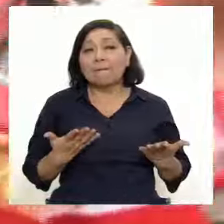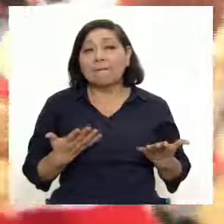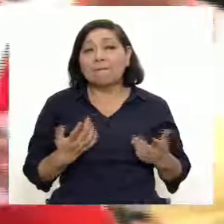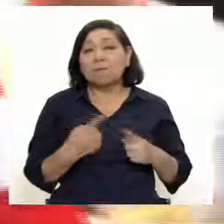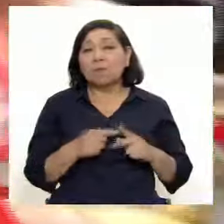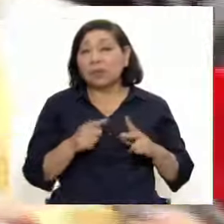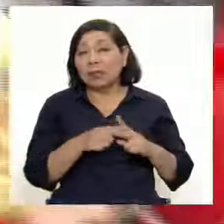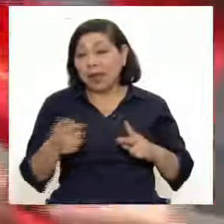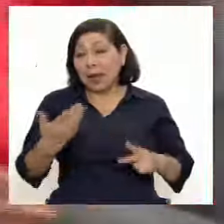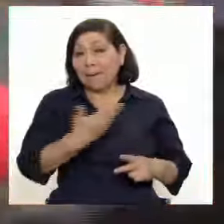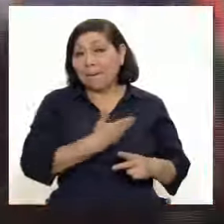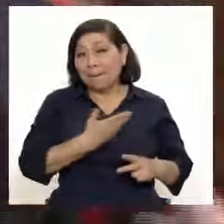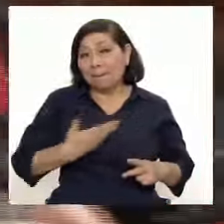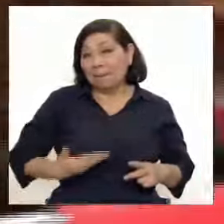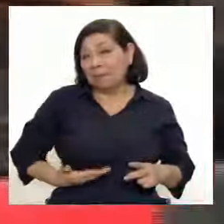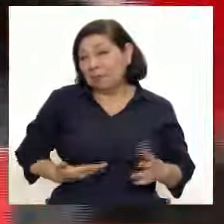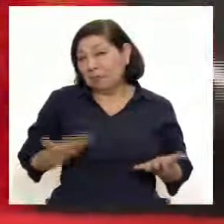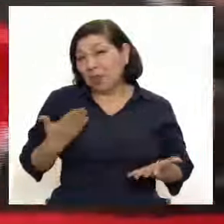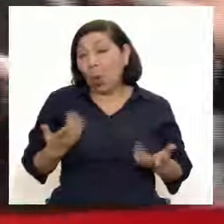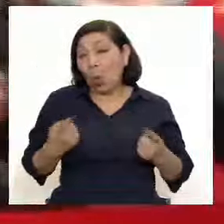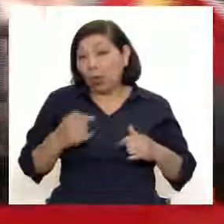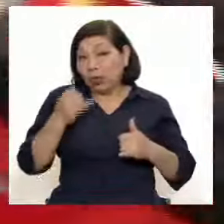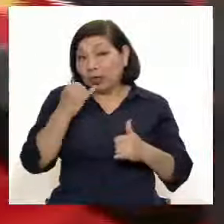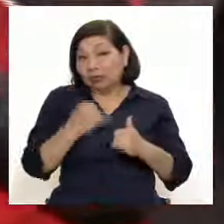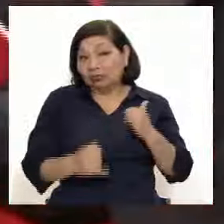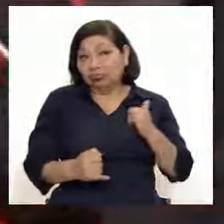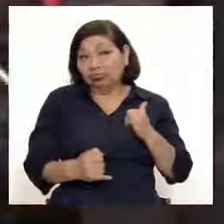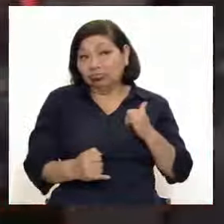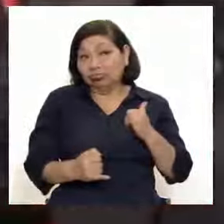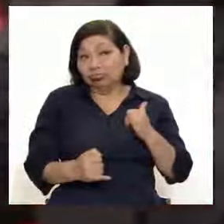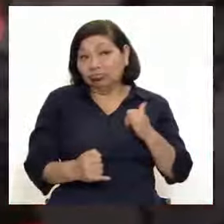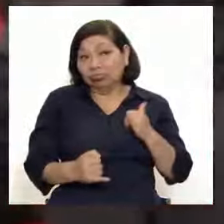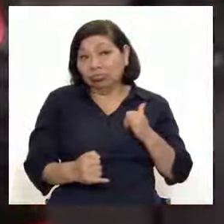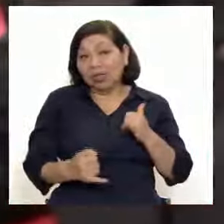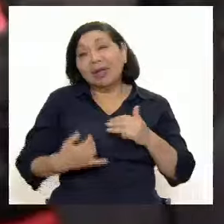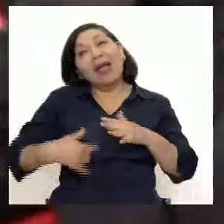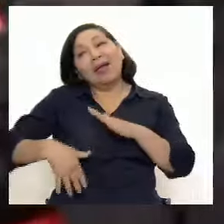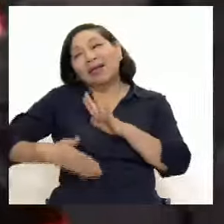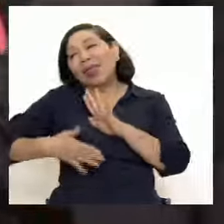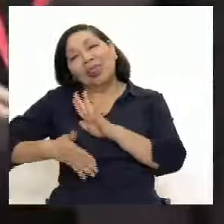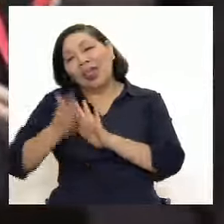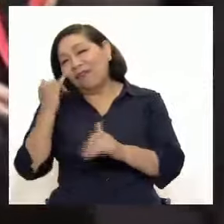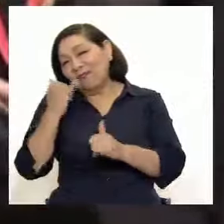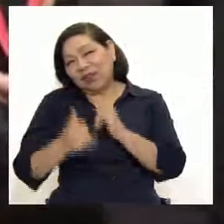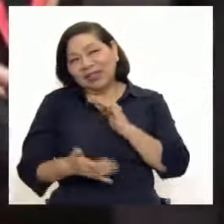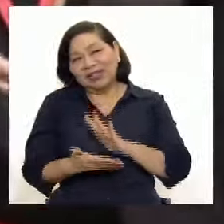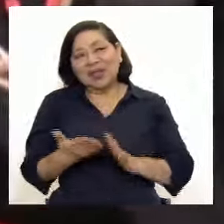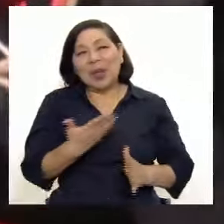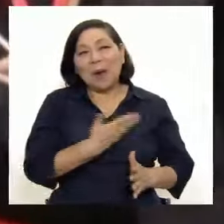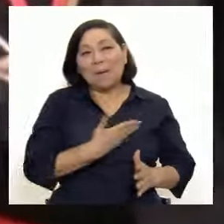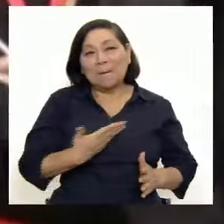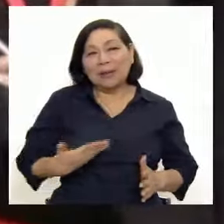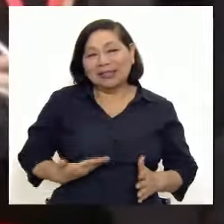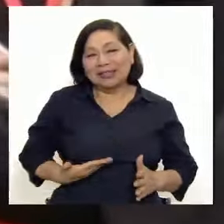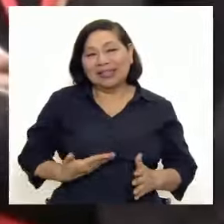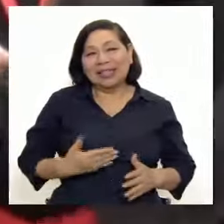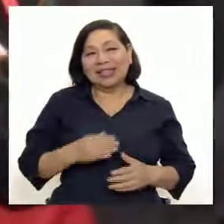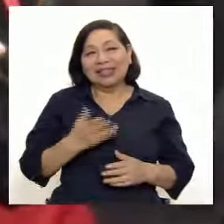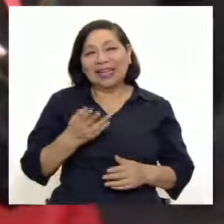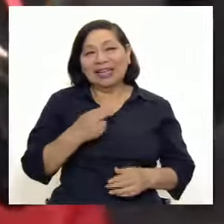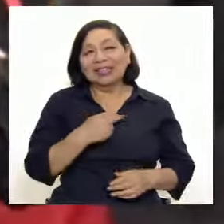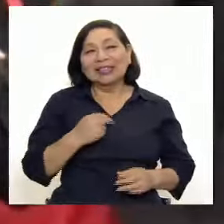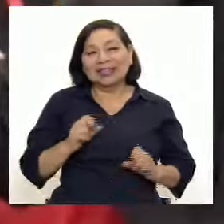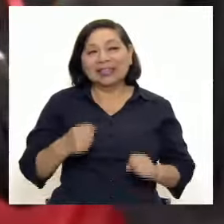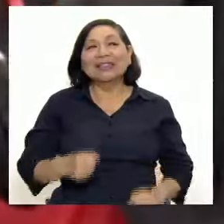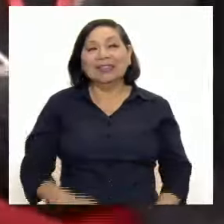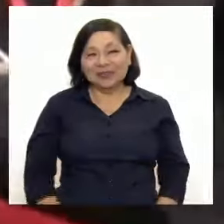para que salga el presidente y creo que cuando termine esto ya nos volvemos. Están esperando el saludo de su presidente para que se puedan retirar. Ajá,